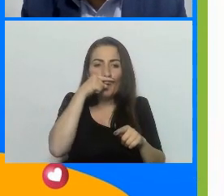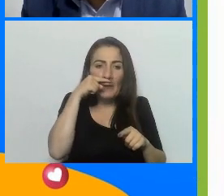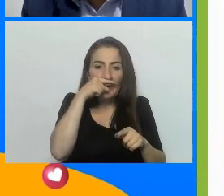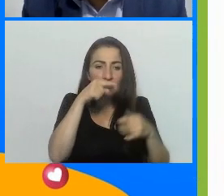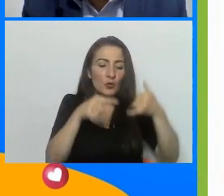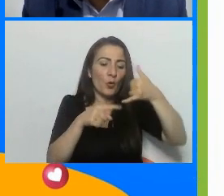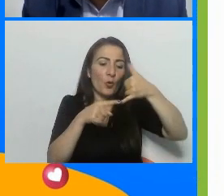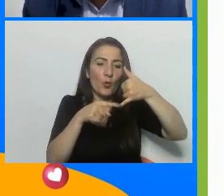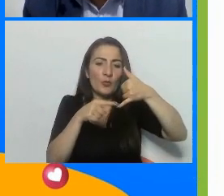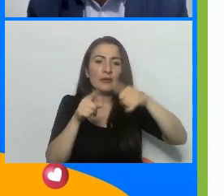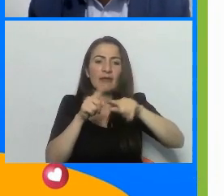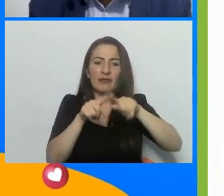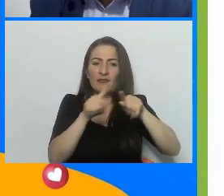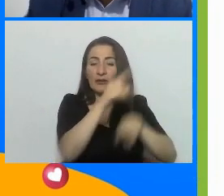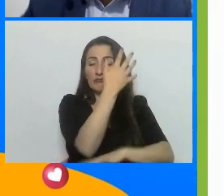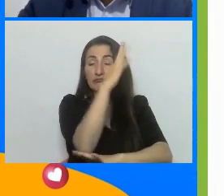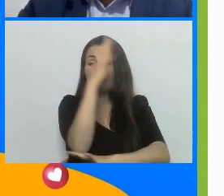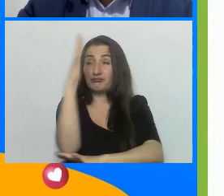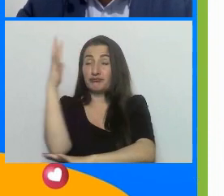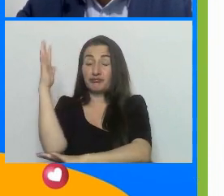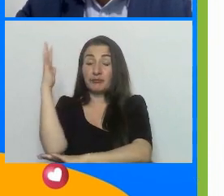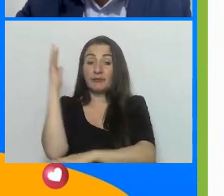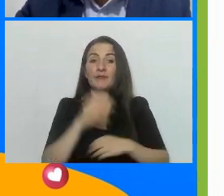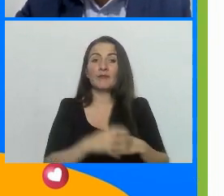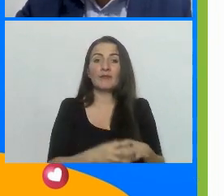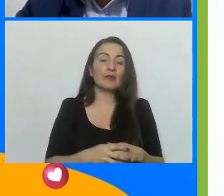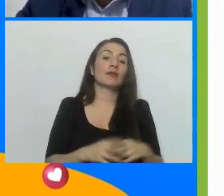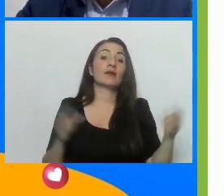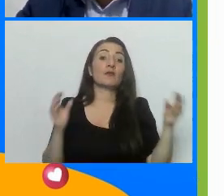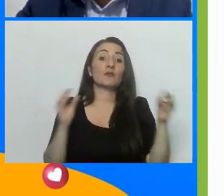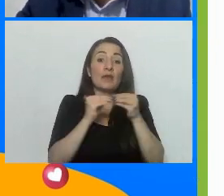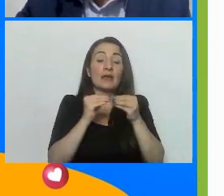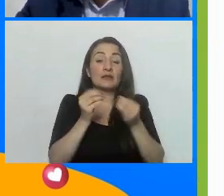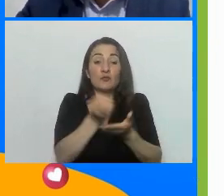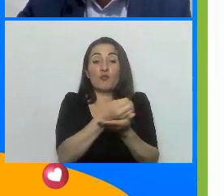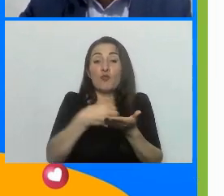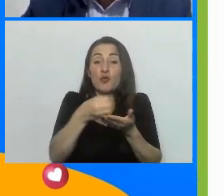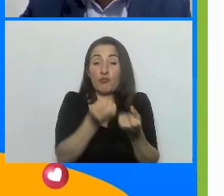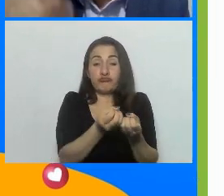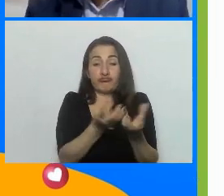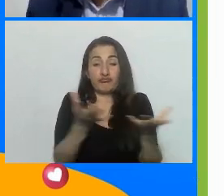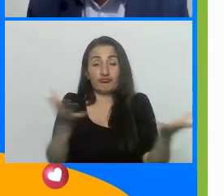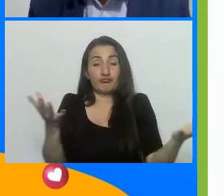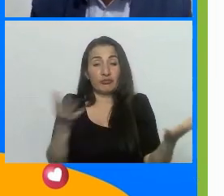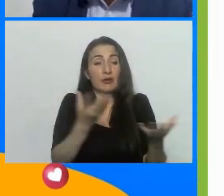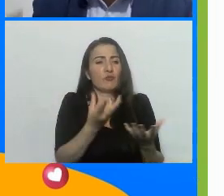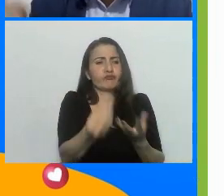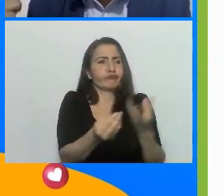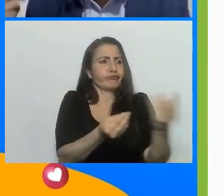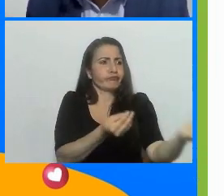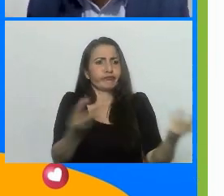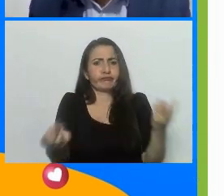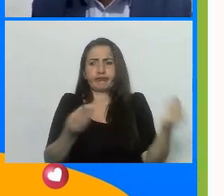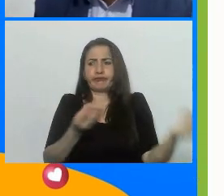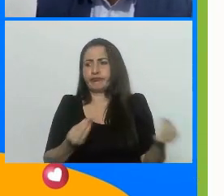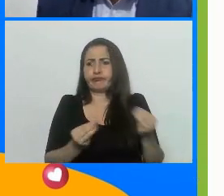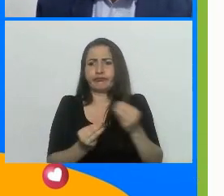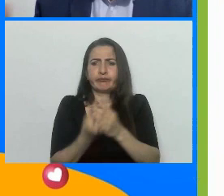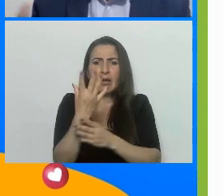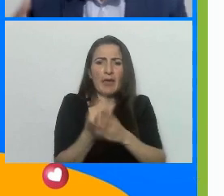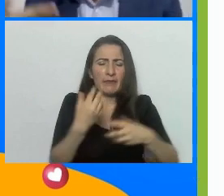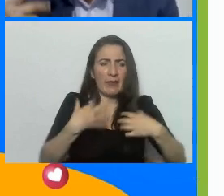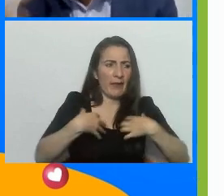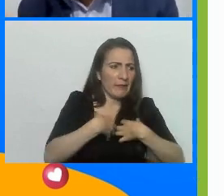al ser ecosistemas con mayor biodiversidad, con mayor número de especies diferentes de plantas, diferentes tipos de árboles,